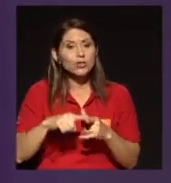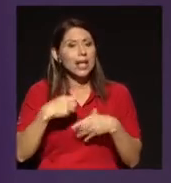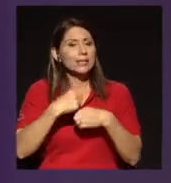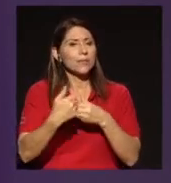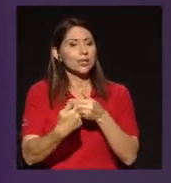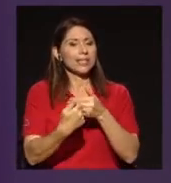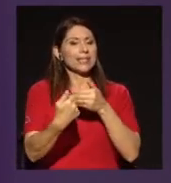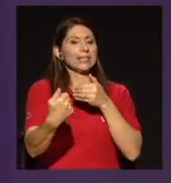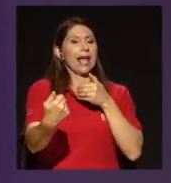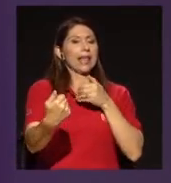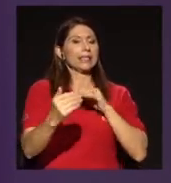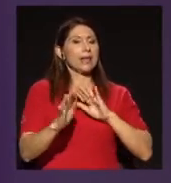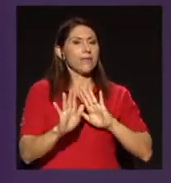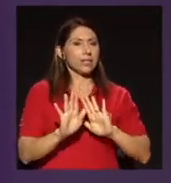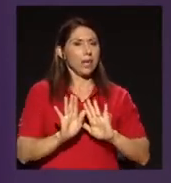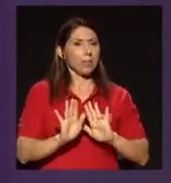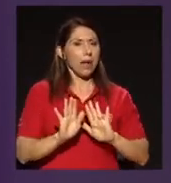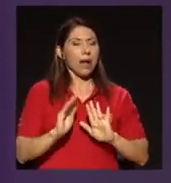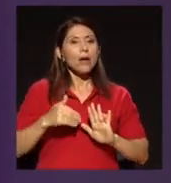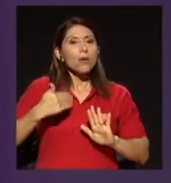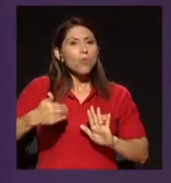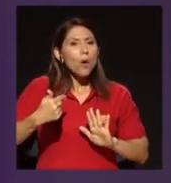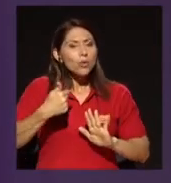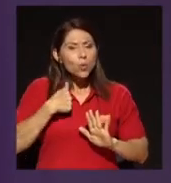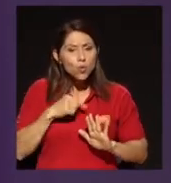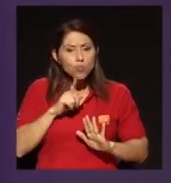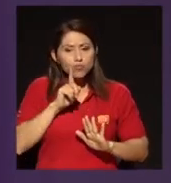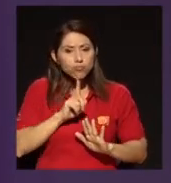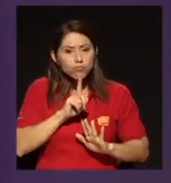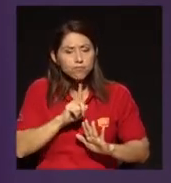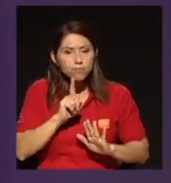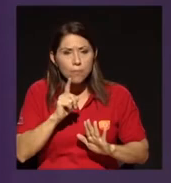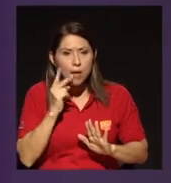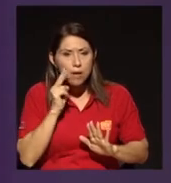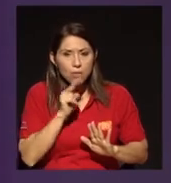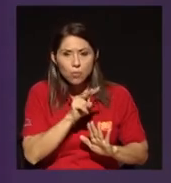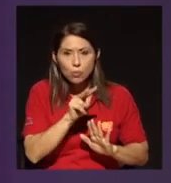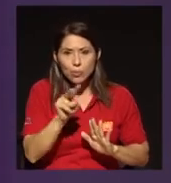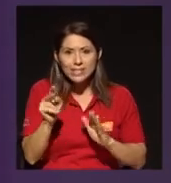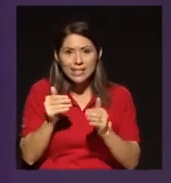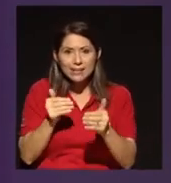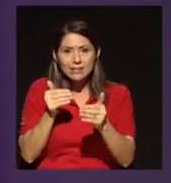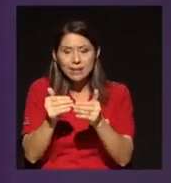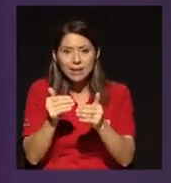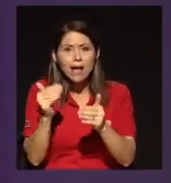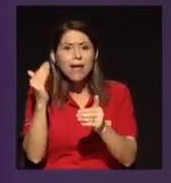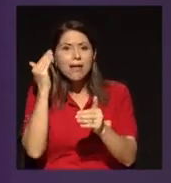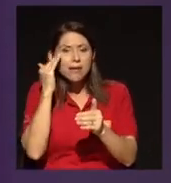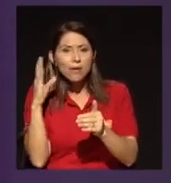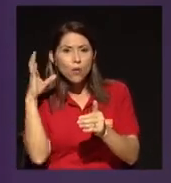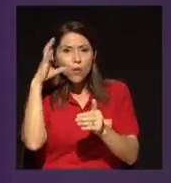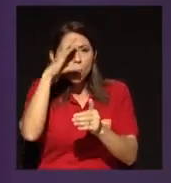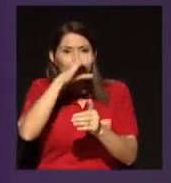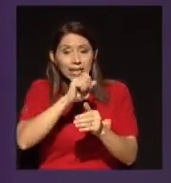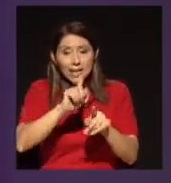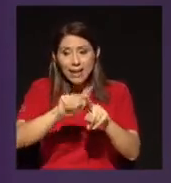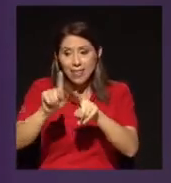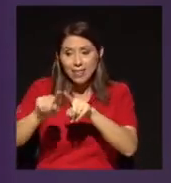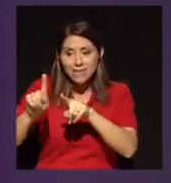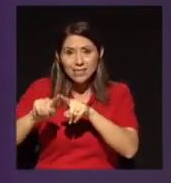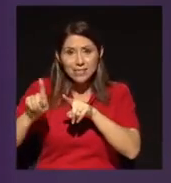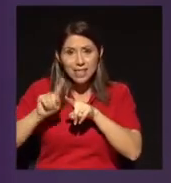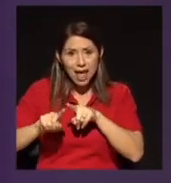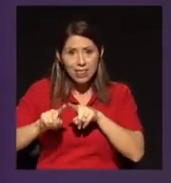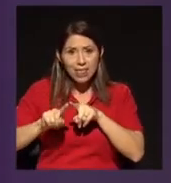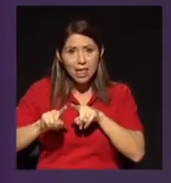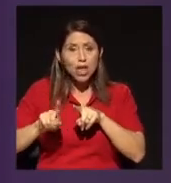y reserva. Cuando uno se acerca y conoce que la diversidad, más que generar distancias, de hecho